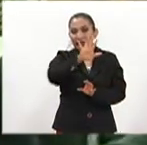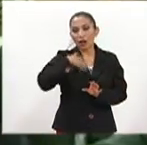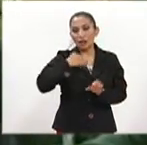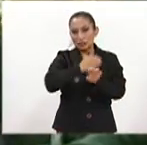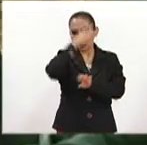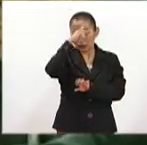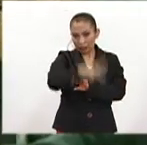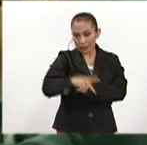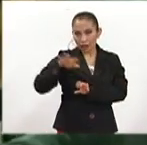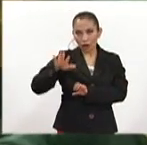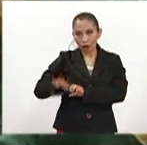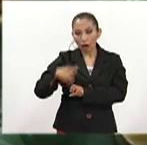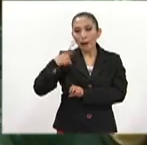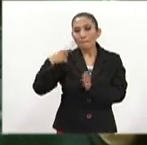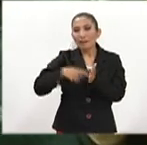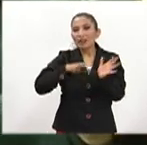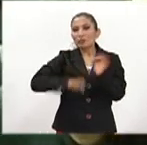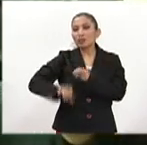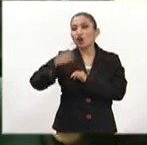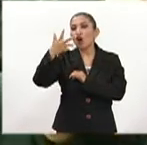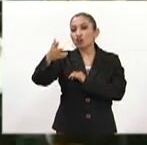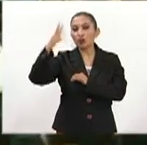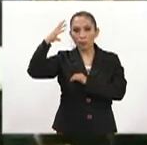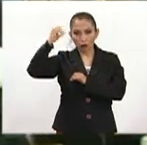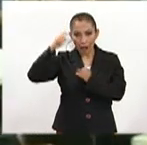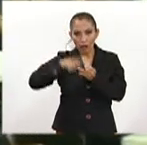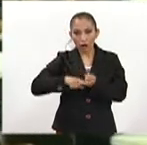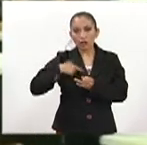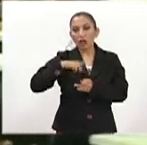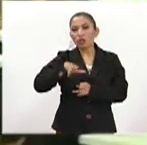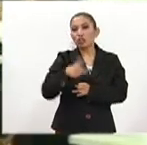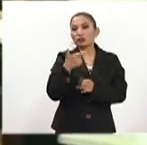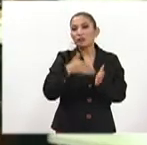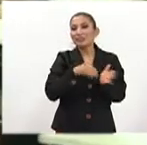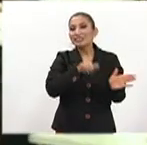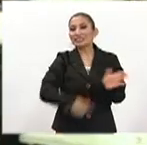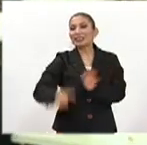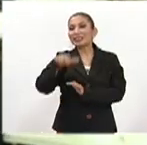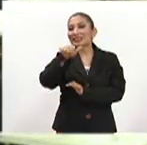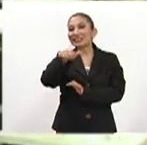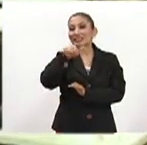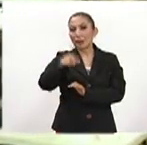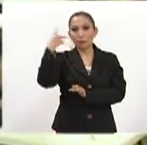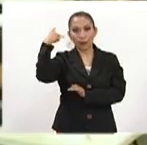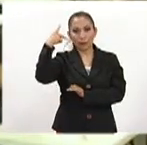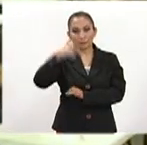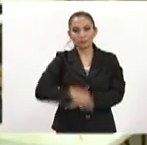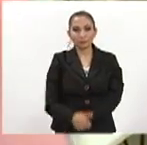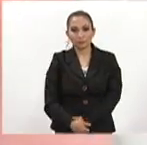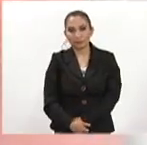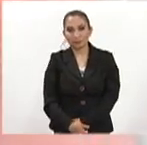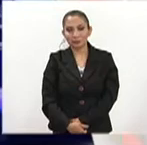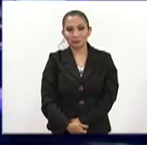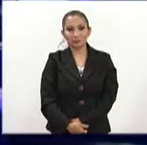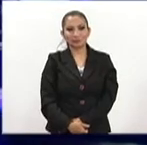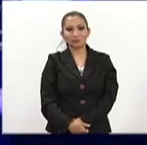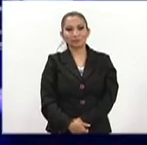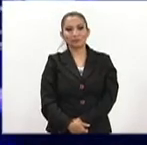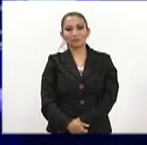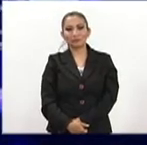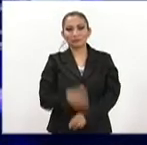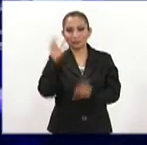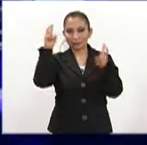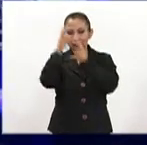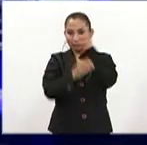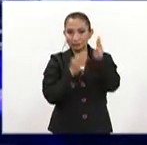13.795 en el Estado de México, 1.908 en Morelos y 12.616 en Puebla. En